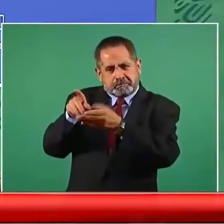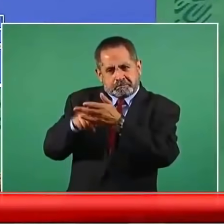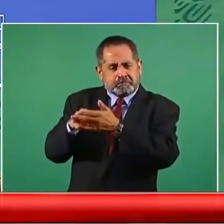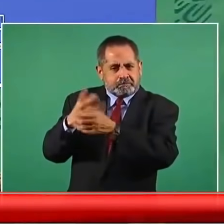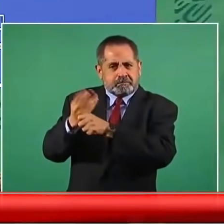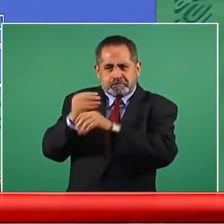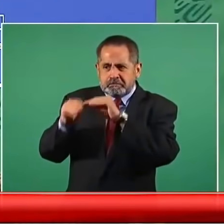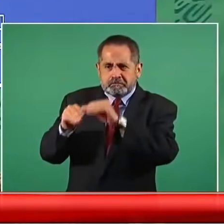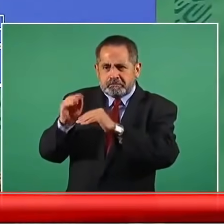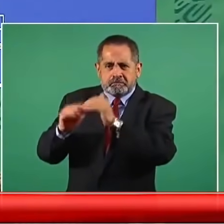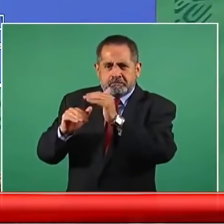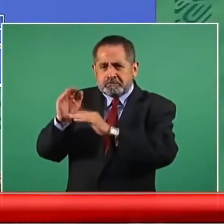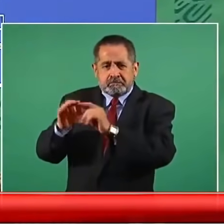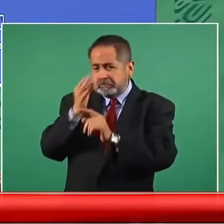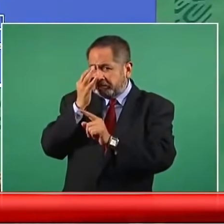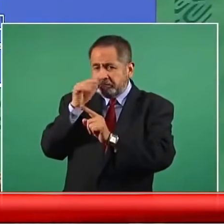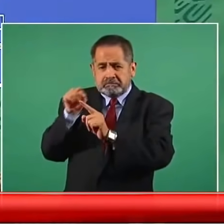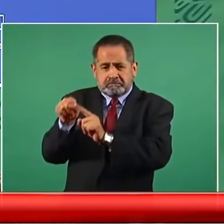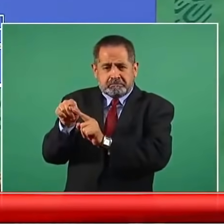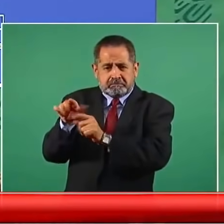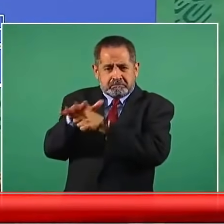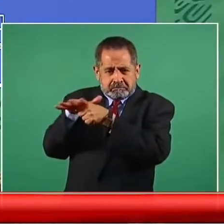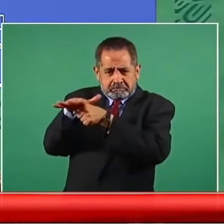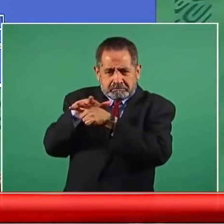nada más, de todo el sureste,